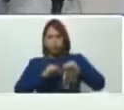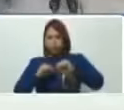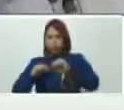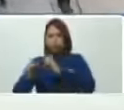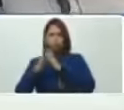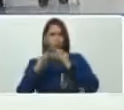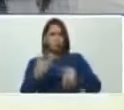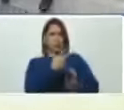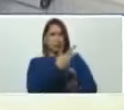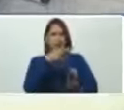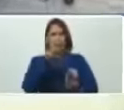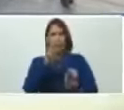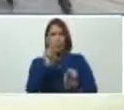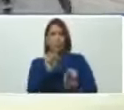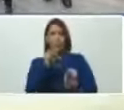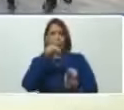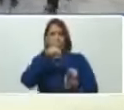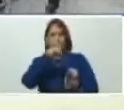las tres R.